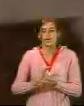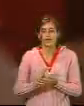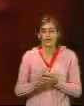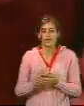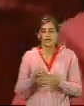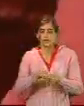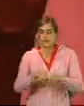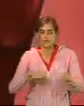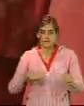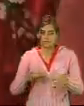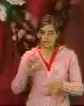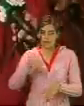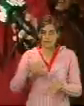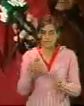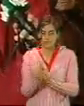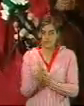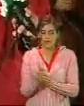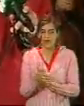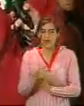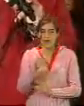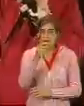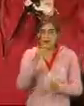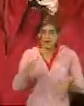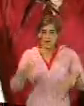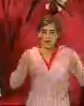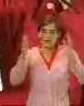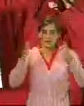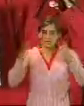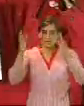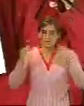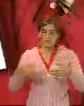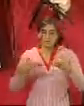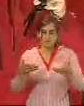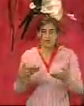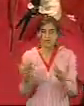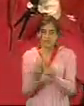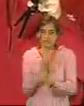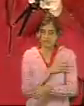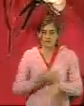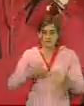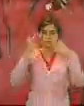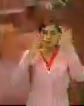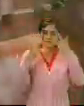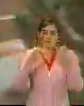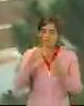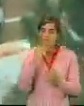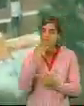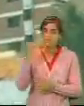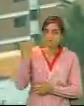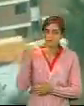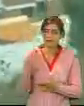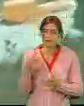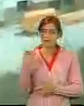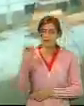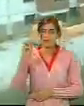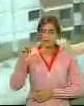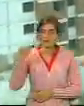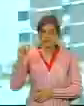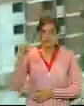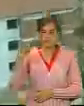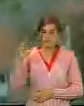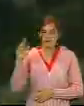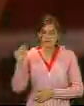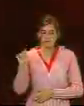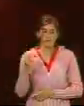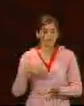Cristóbal, y los edificios que entregamos con el comandante presidente recientemente en La Limonera. Entonces se